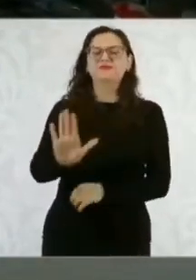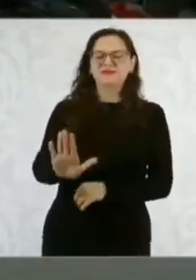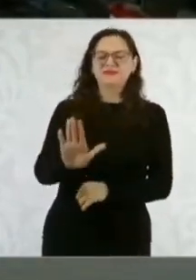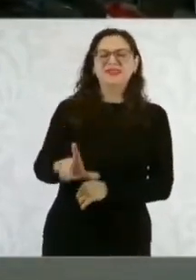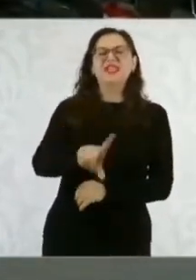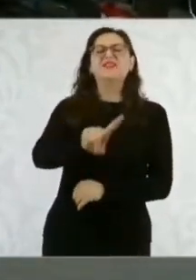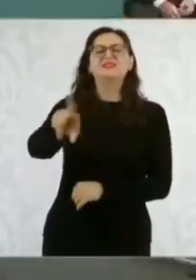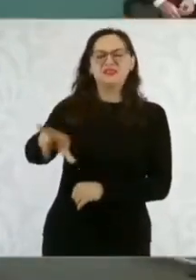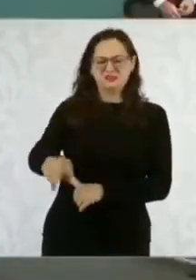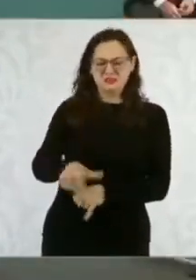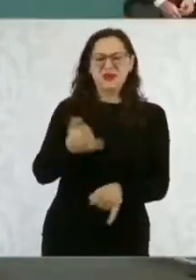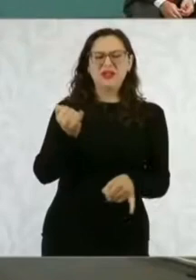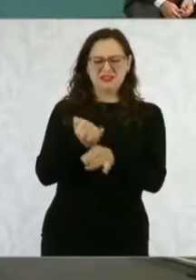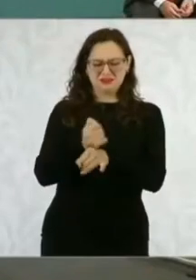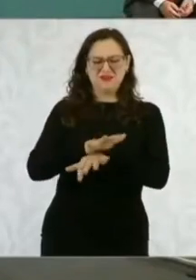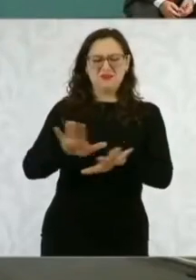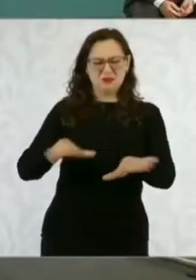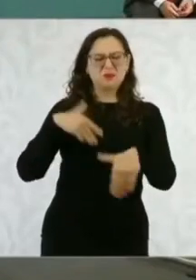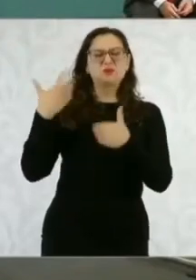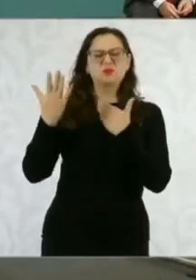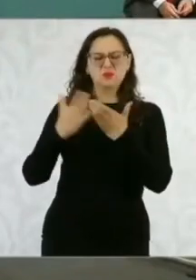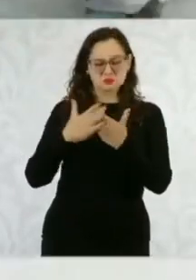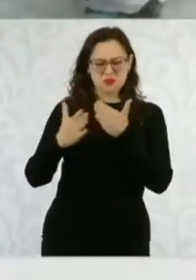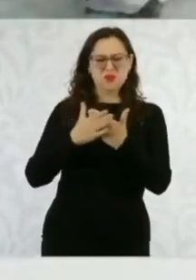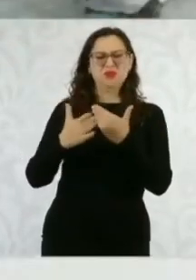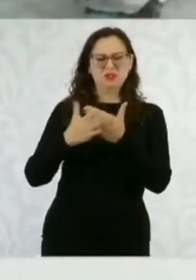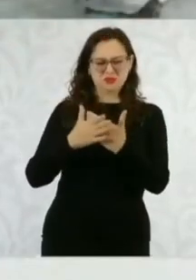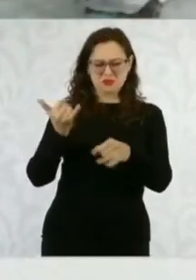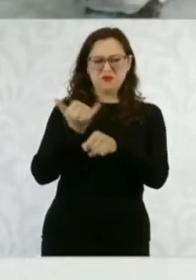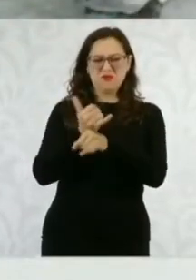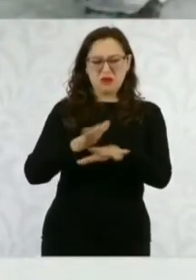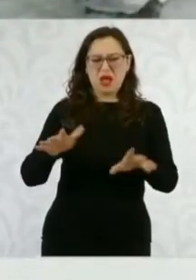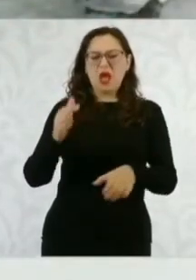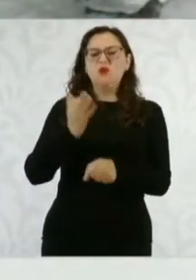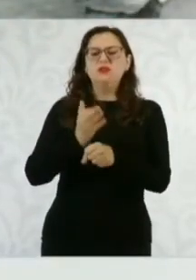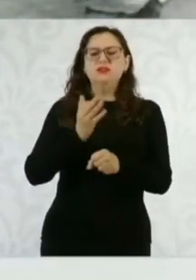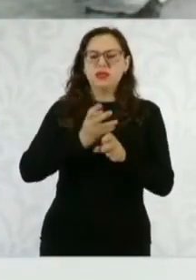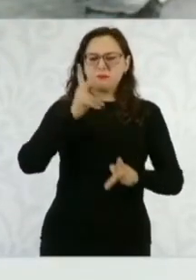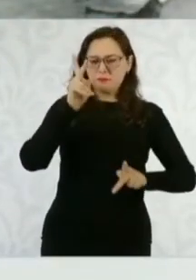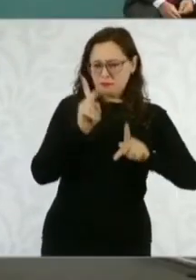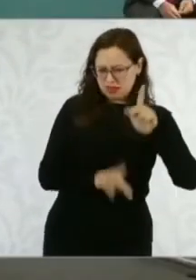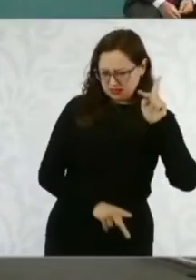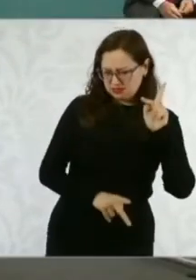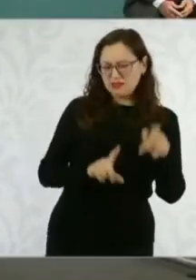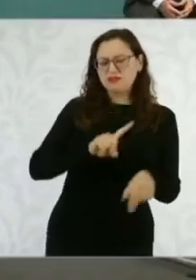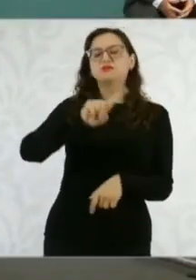ya vamos a informarlo en el siguiente capítulo del Infonavit.